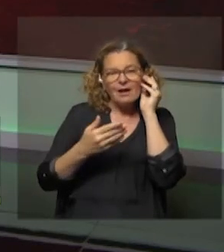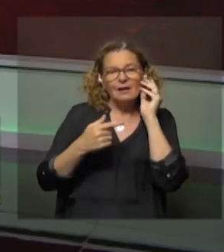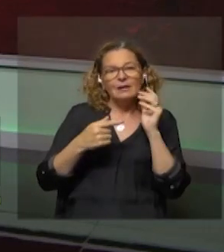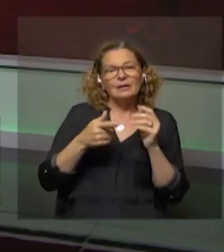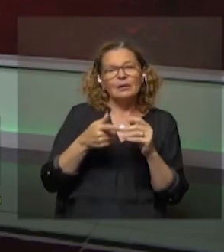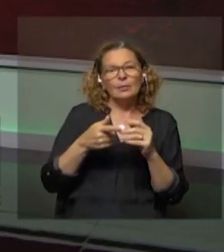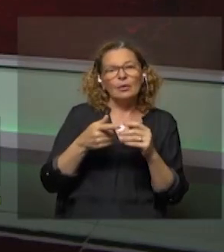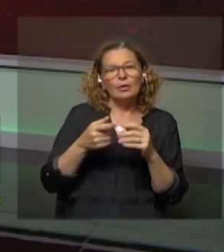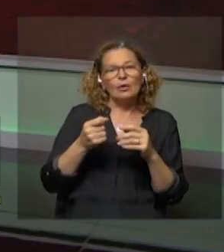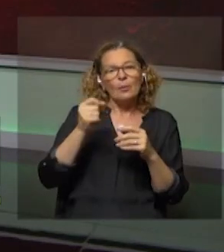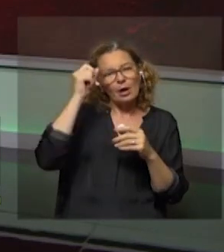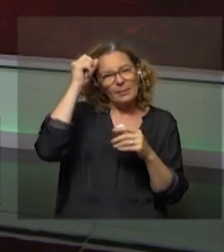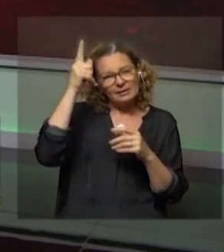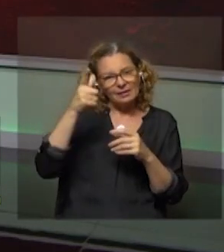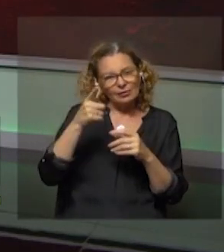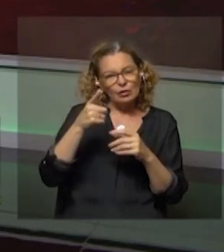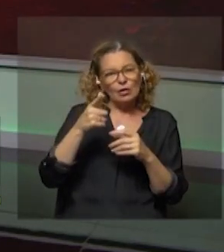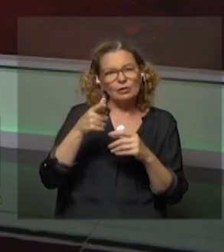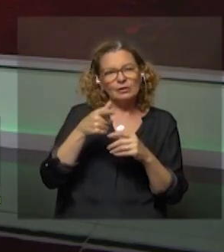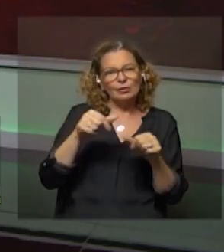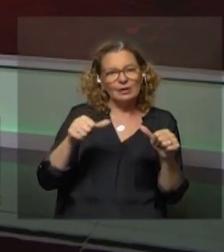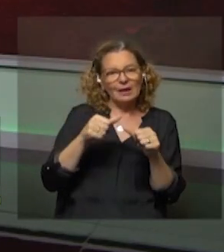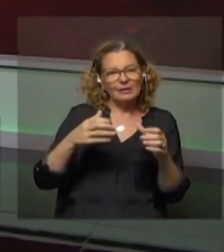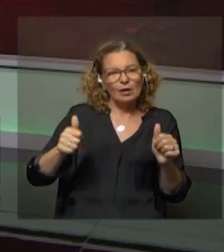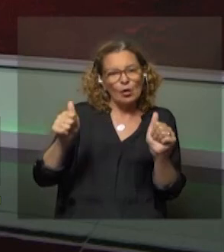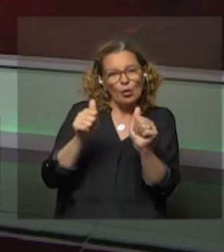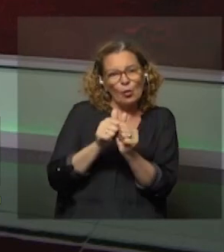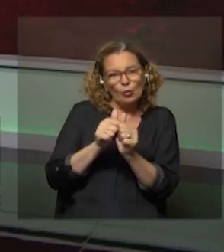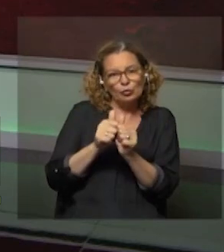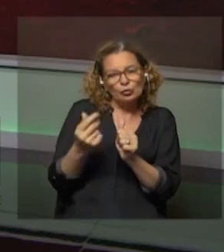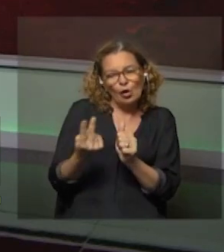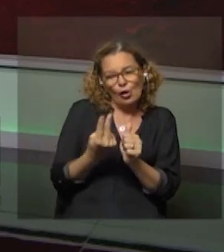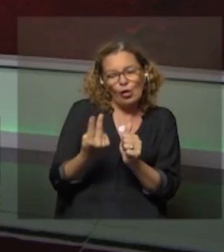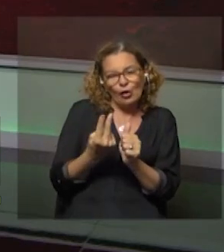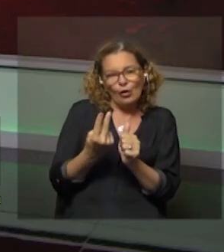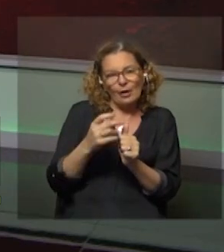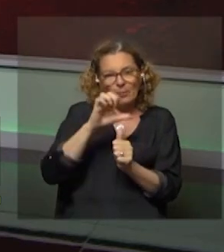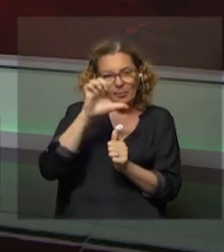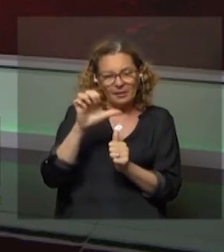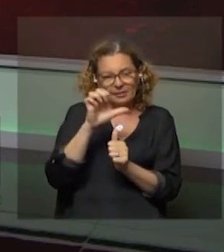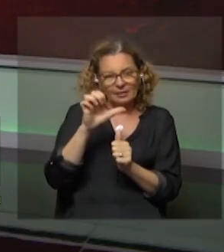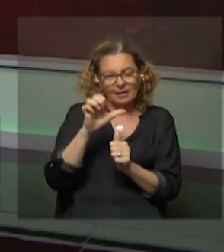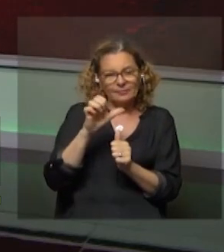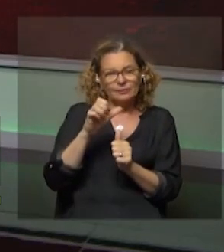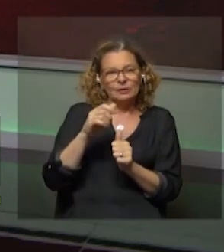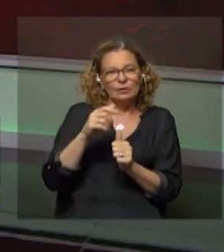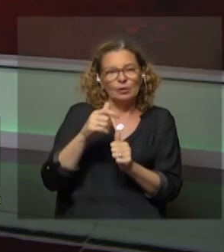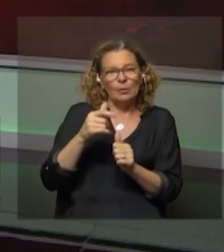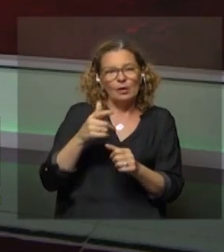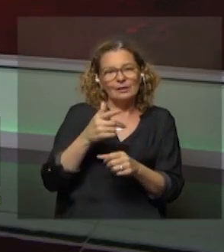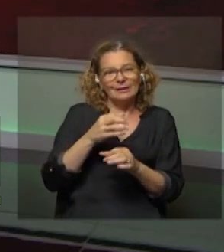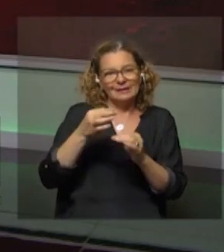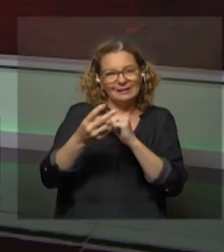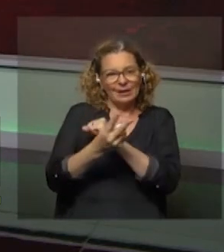aztesiano capacitaciones del estilo que hacen en conjunto Acuña y Domínguez que tienen que ver con la defensa con la seguridad